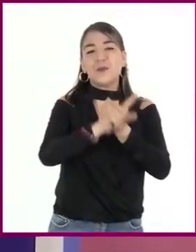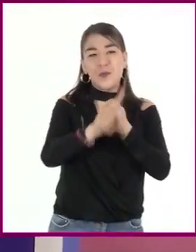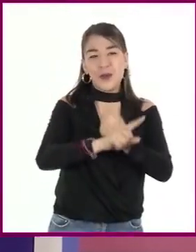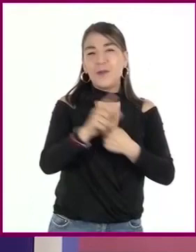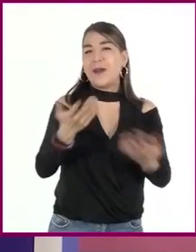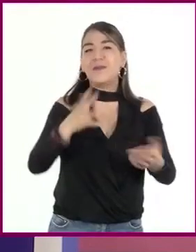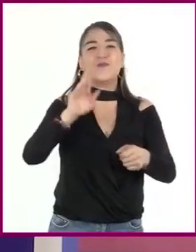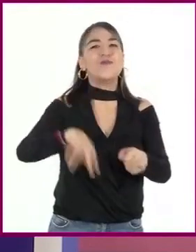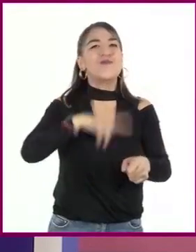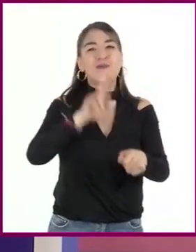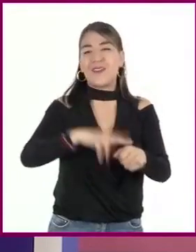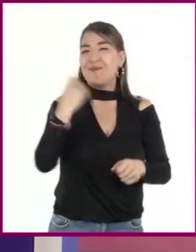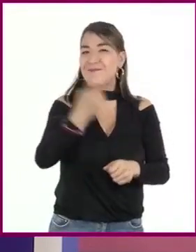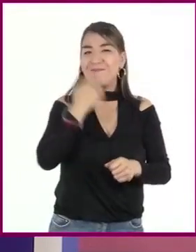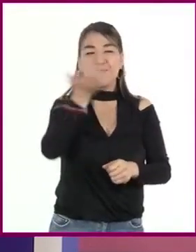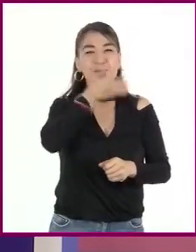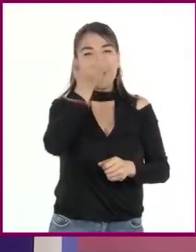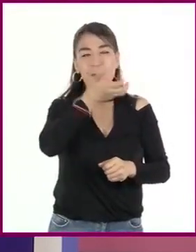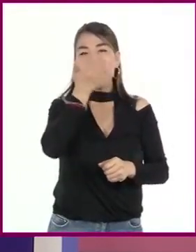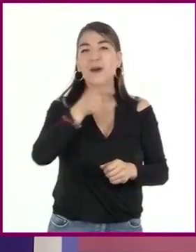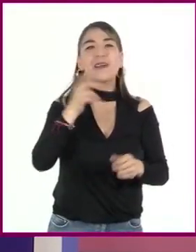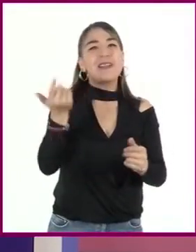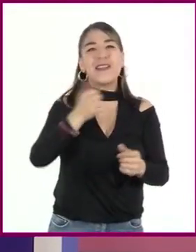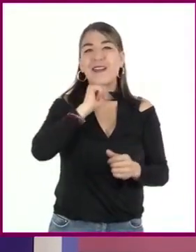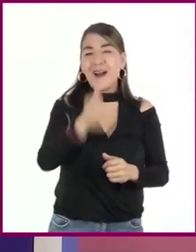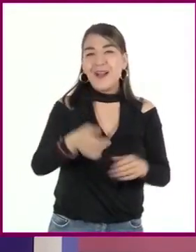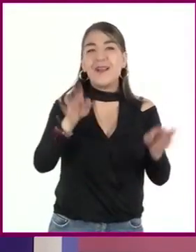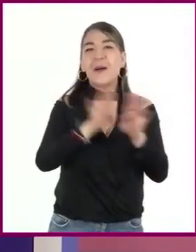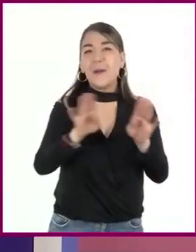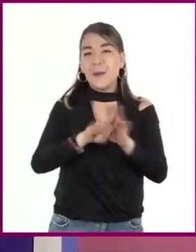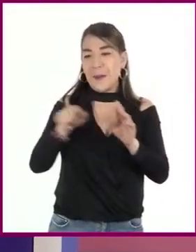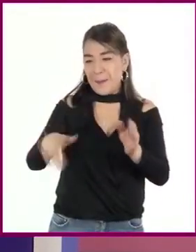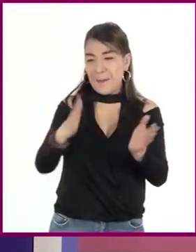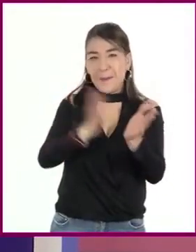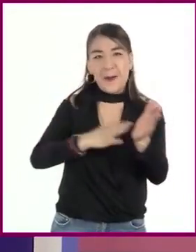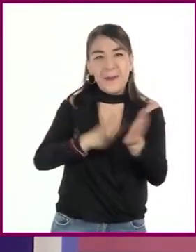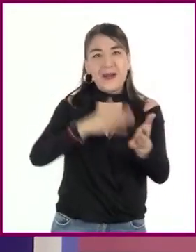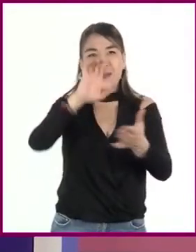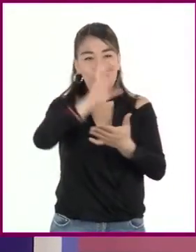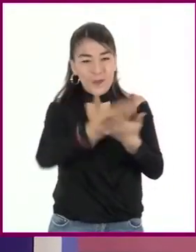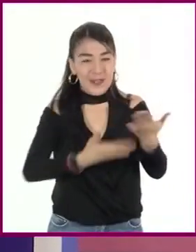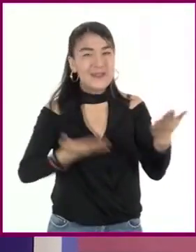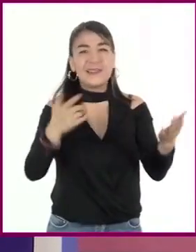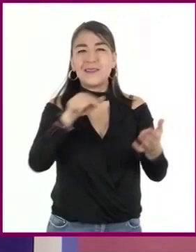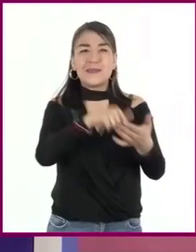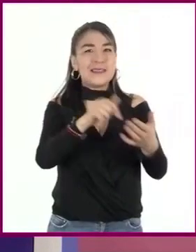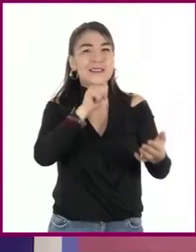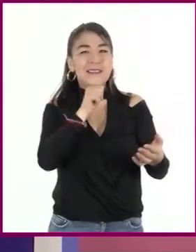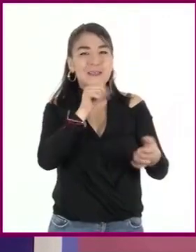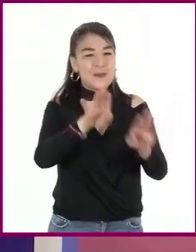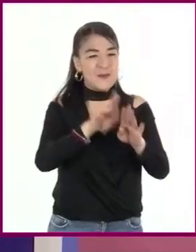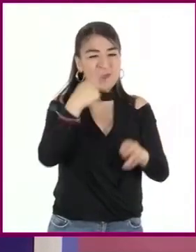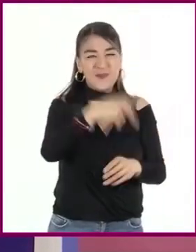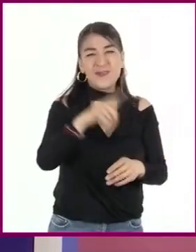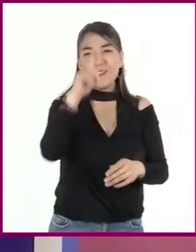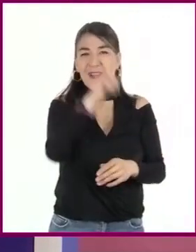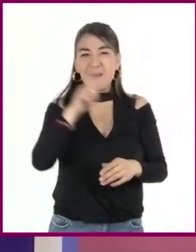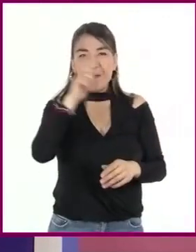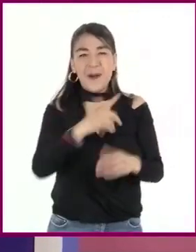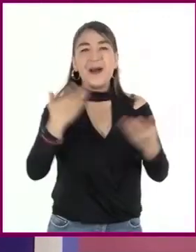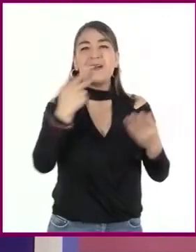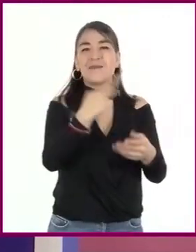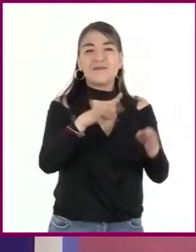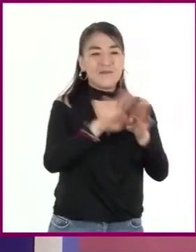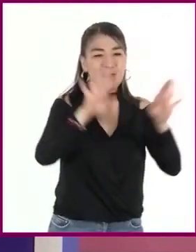muy común. Como no estamos acostumbrados a revisar estos documentos, no estamos familiarizados con su lenguaje ni con lo que